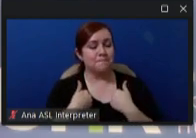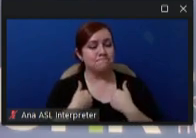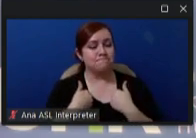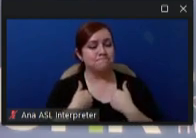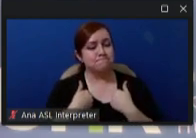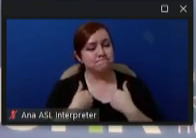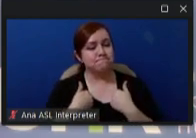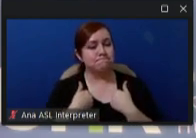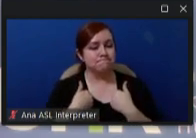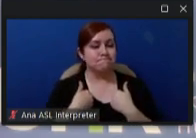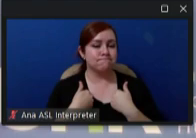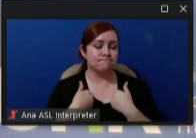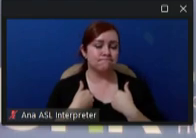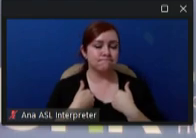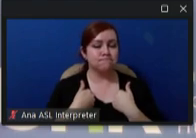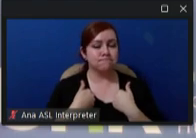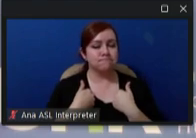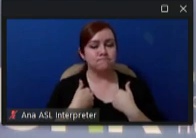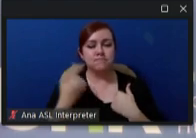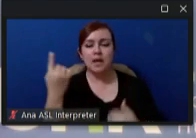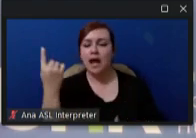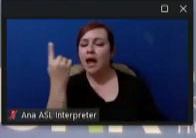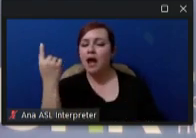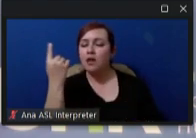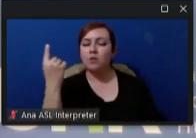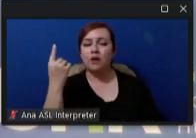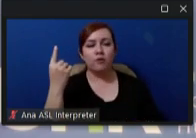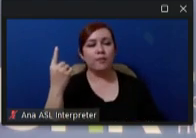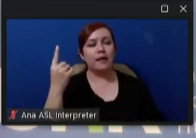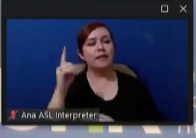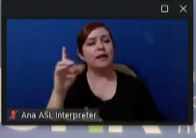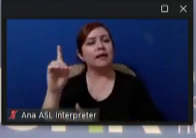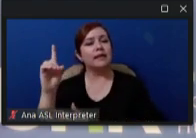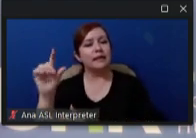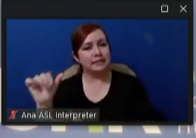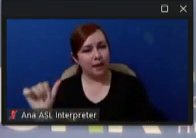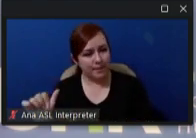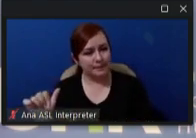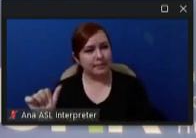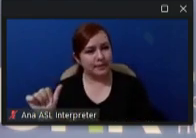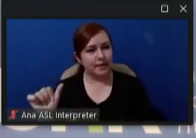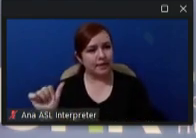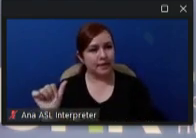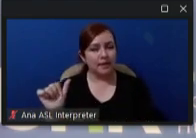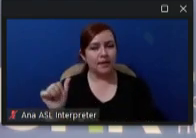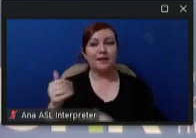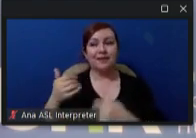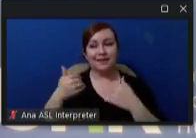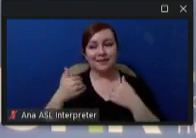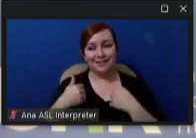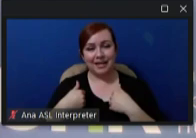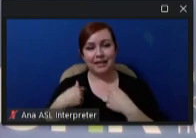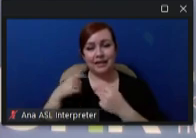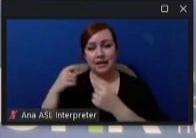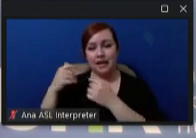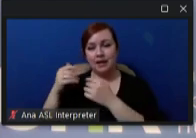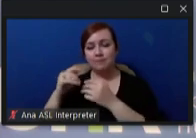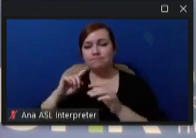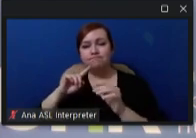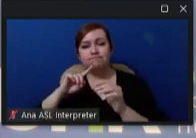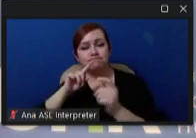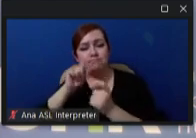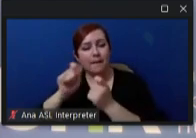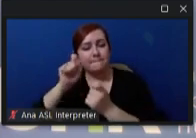un factor de discapacidad del cual tienen que tener precisamente la respuesta y